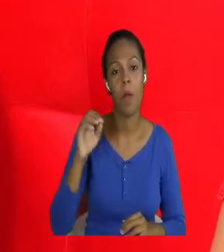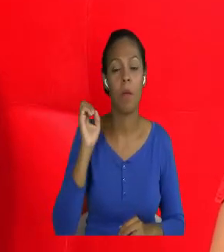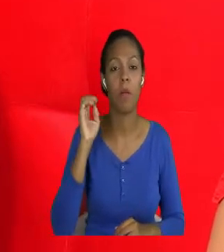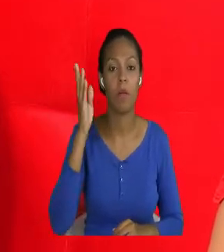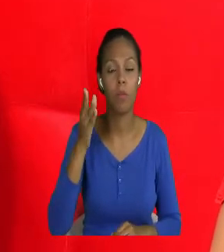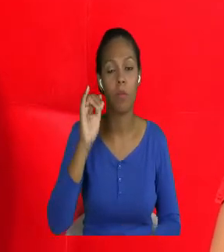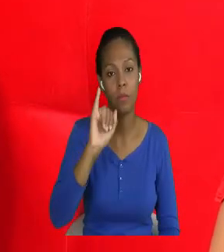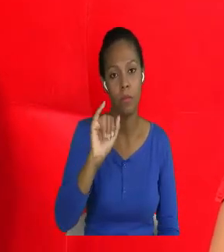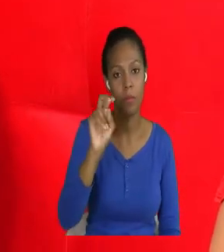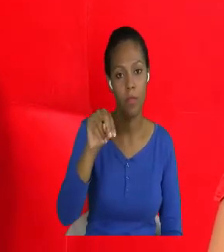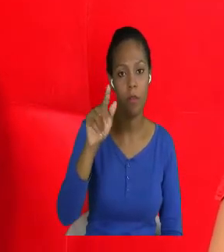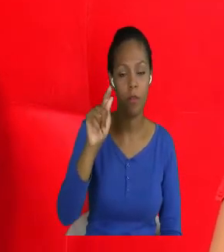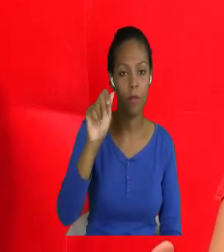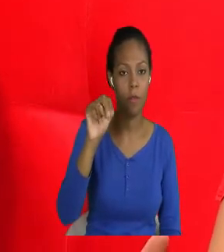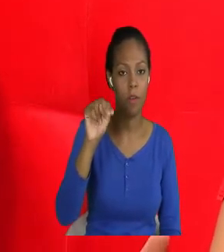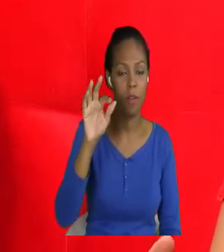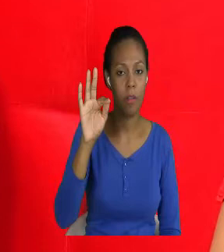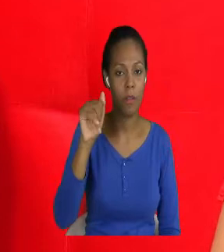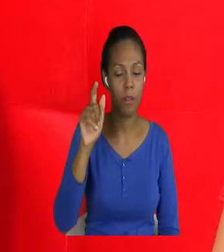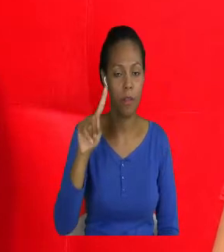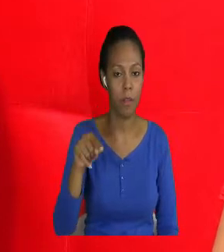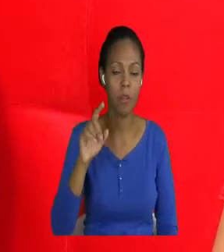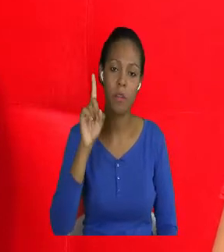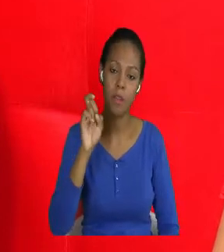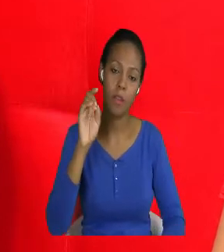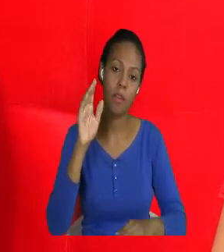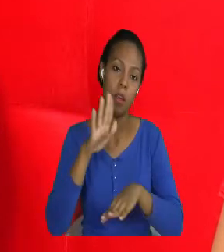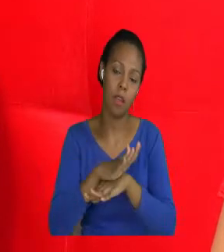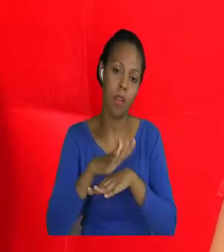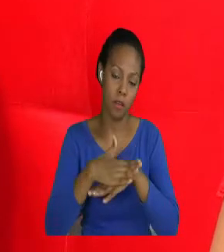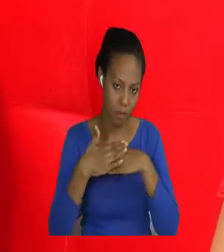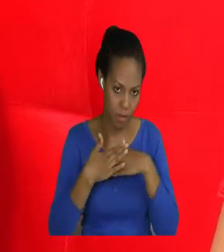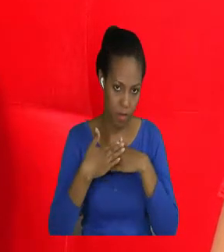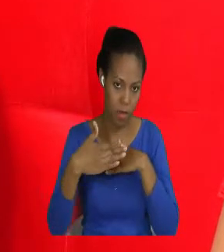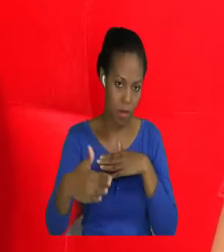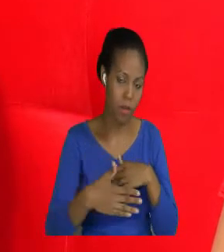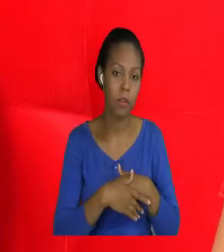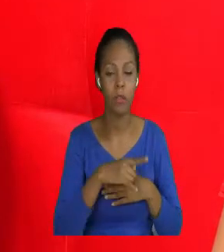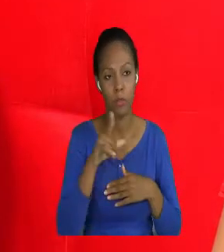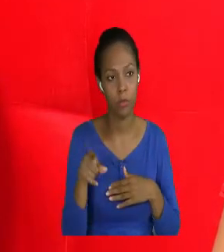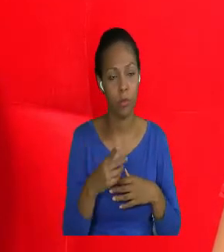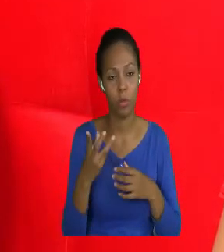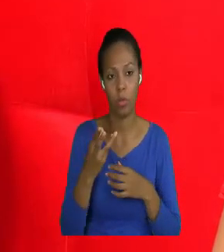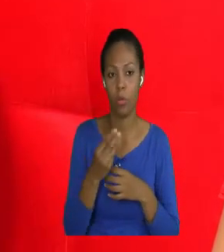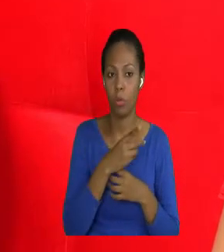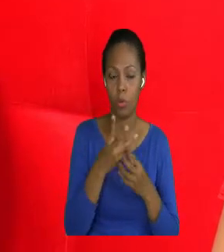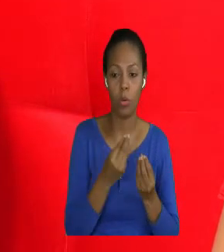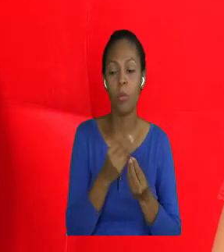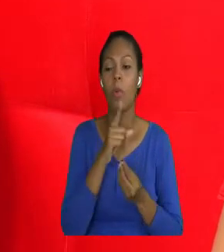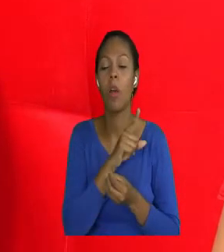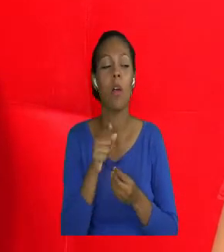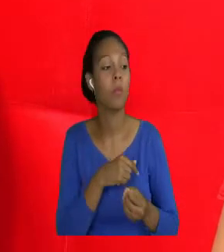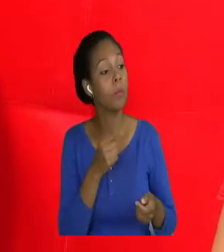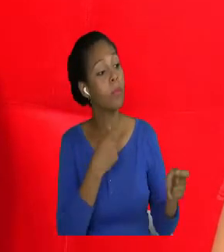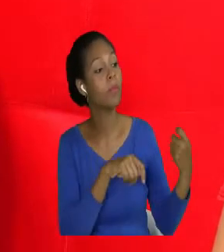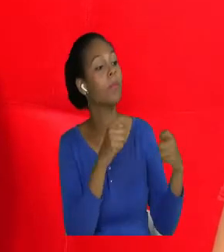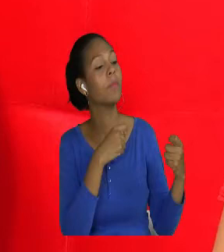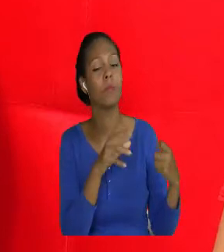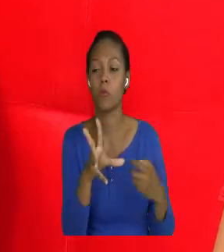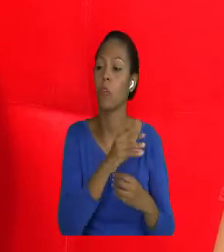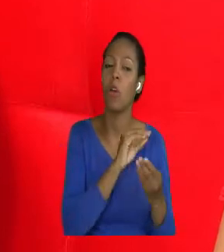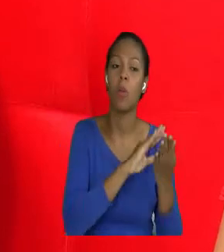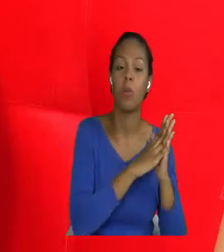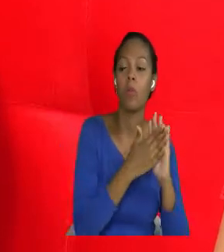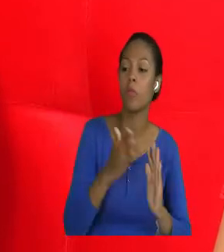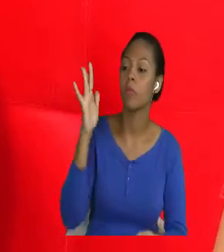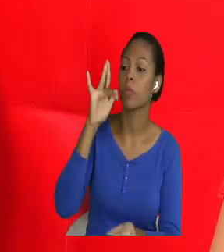A partir de las 6 de la tarde vamos a estar allá vendiendo un grupo de compañeros, de socios rotarios, para que la comunidad nos